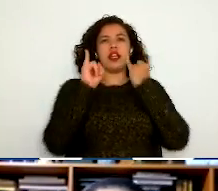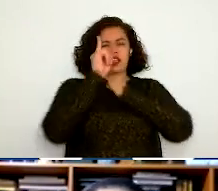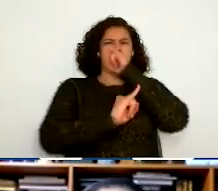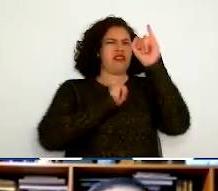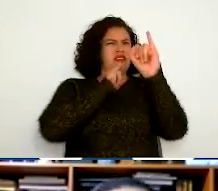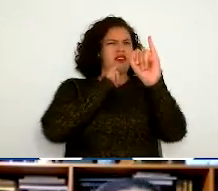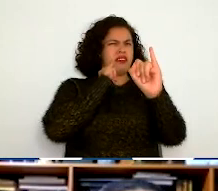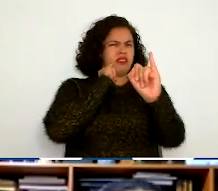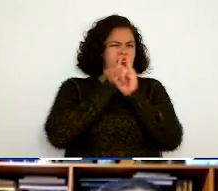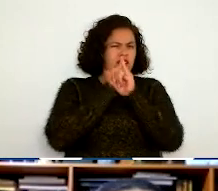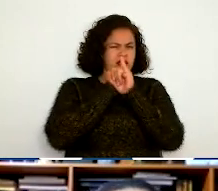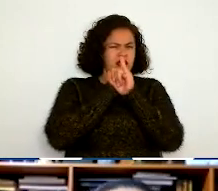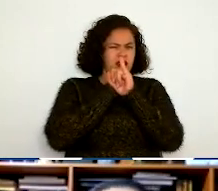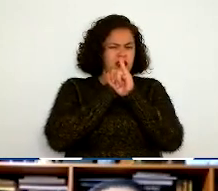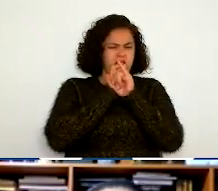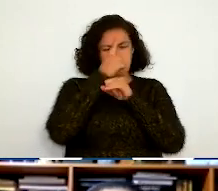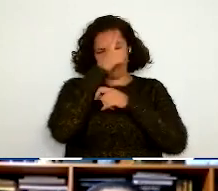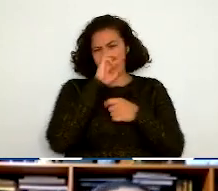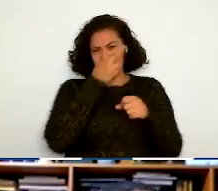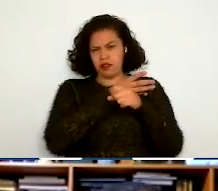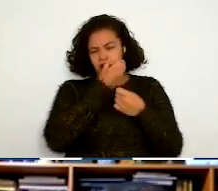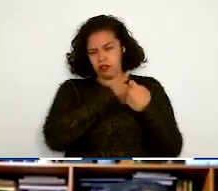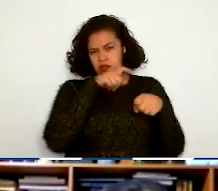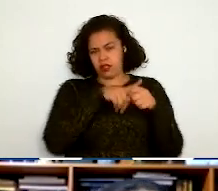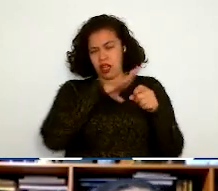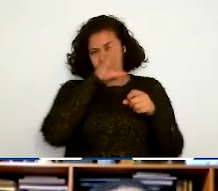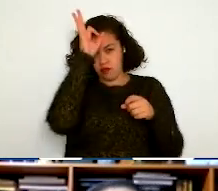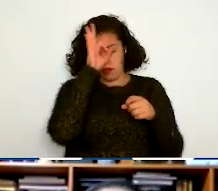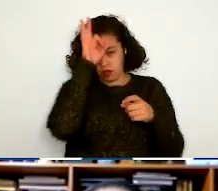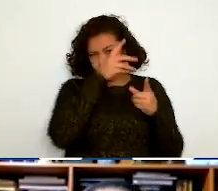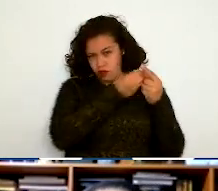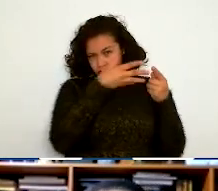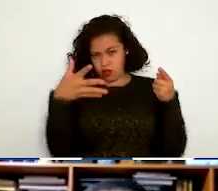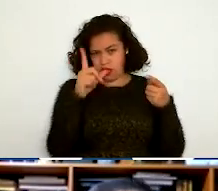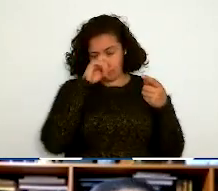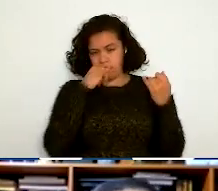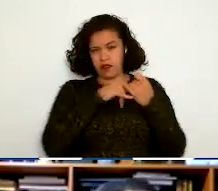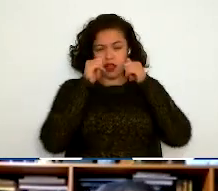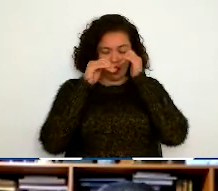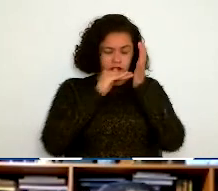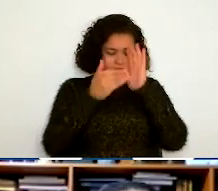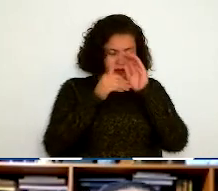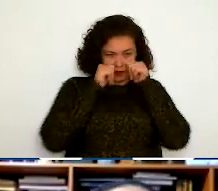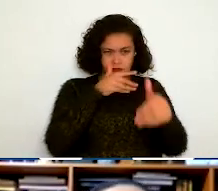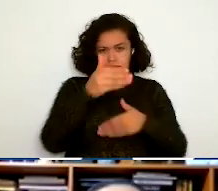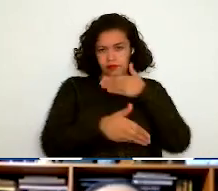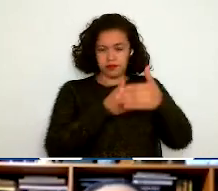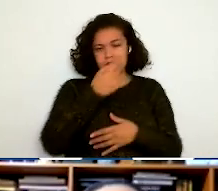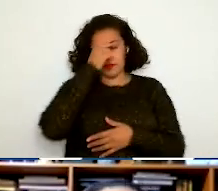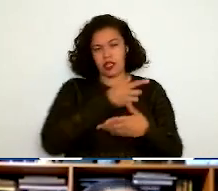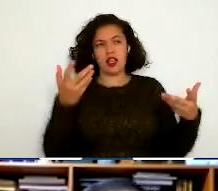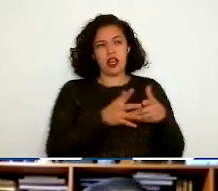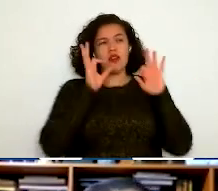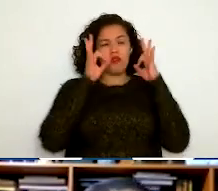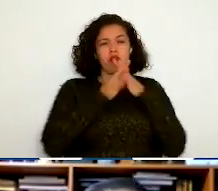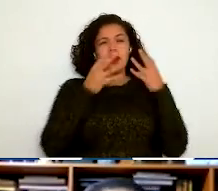intención de que esta responsabilidad social pues sea una filosofía también, sea una estrategia de atención, de servicio, que genere un nuevo estilo